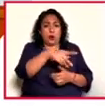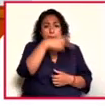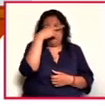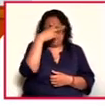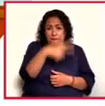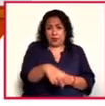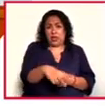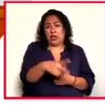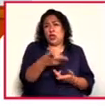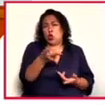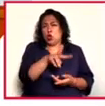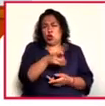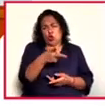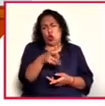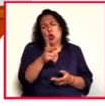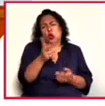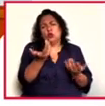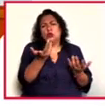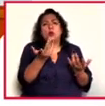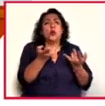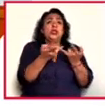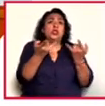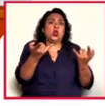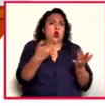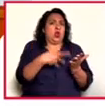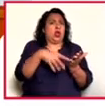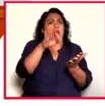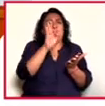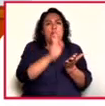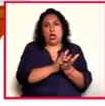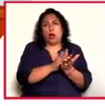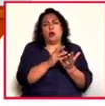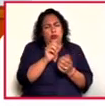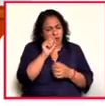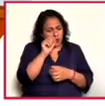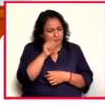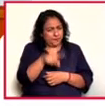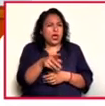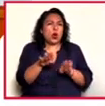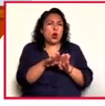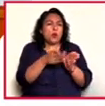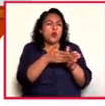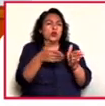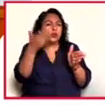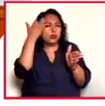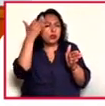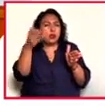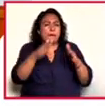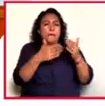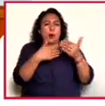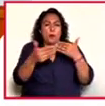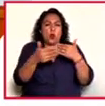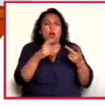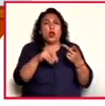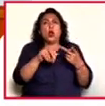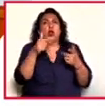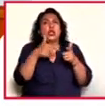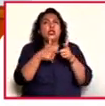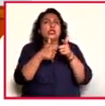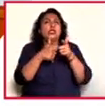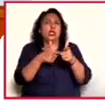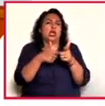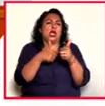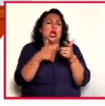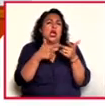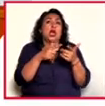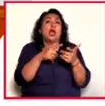cosas, ¿no? Pues la leyenda del héroe también, en gran parte de la Edad Moderna, y una tendencia que ha continuado en la Edad Contemporánea, y